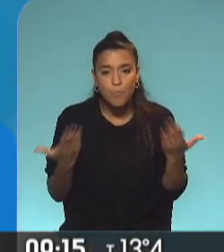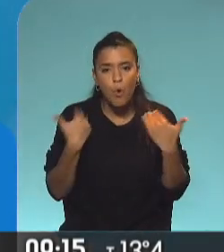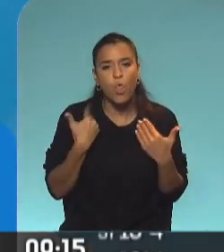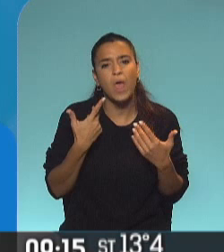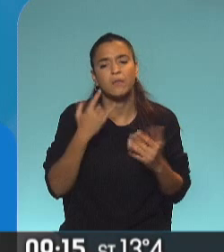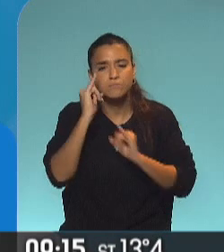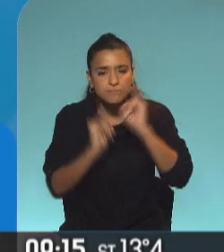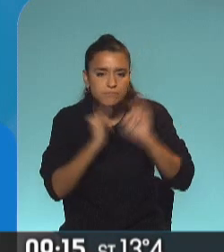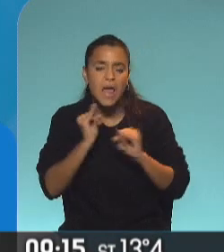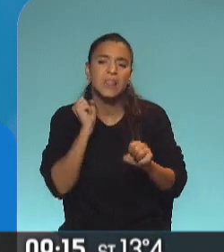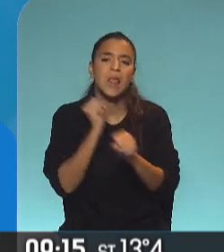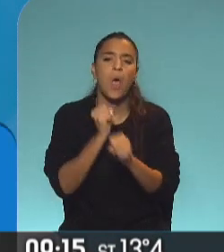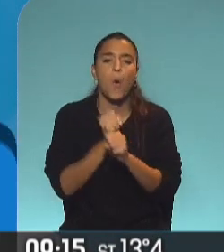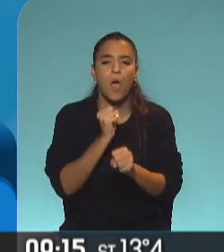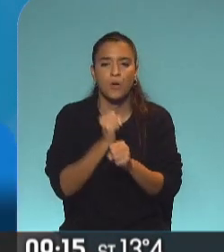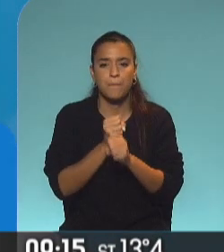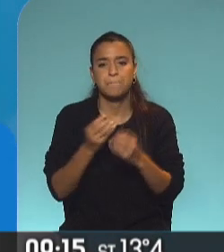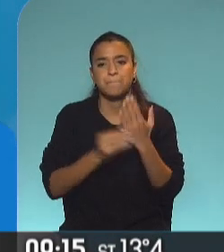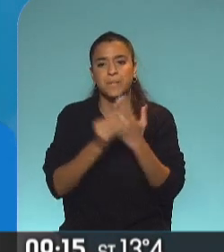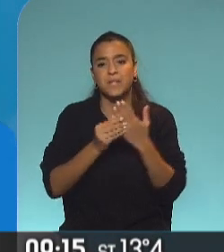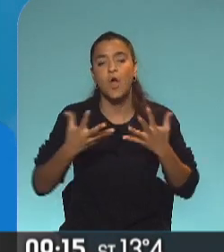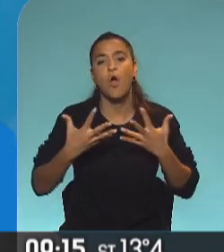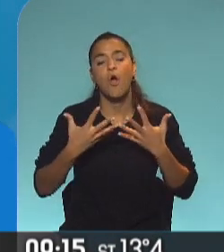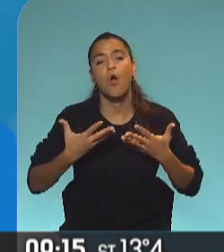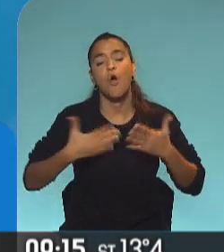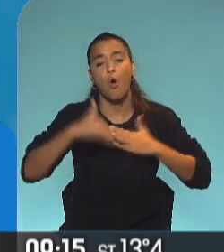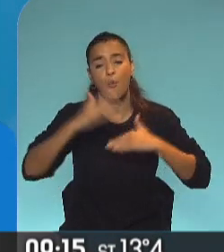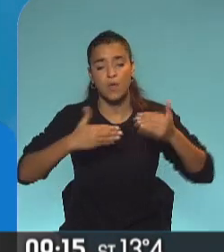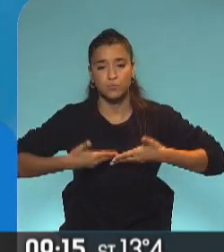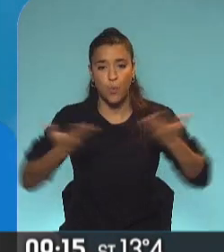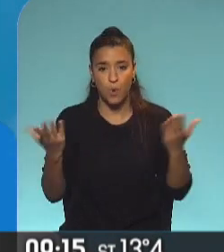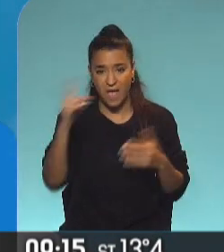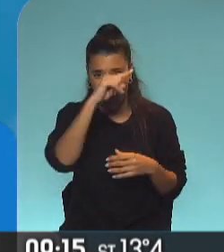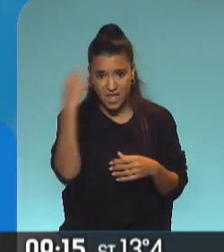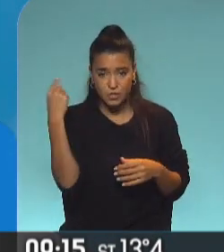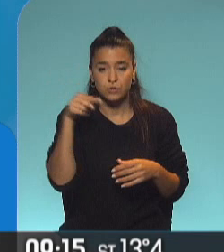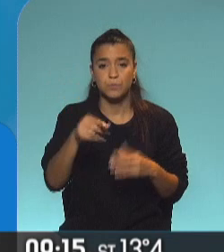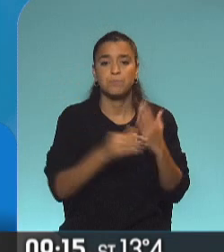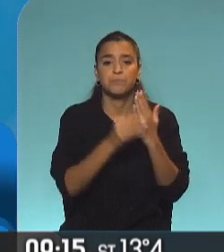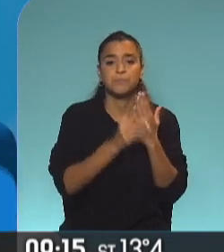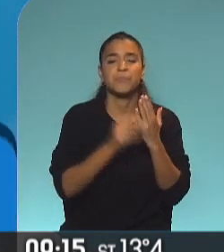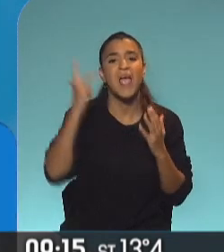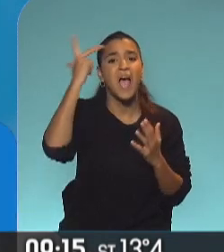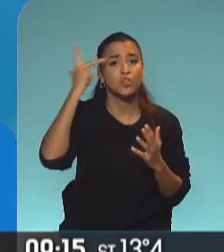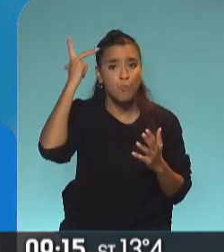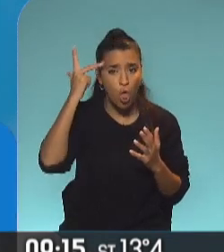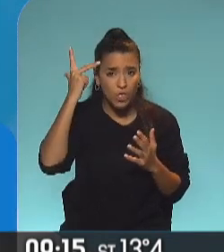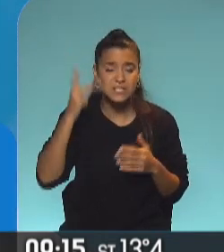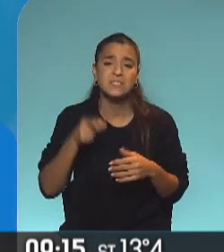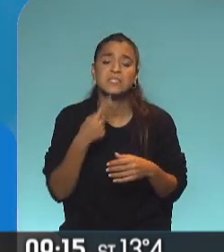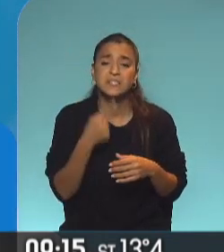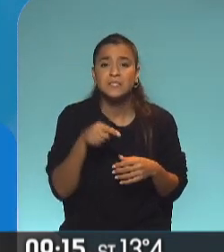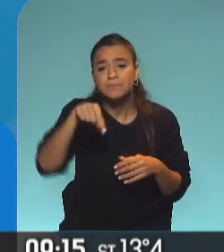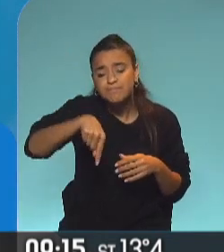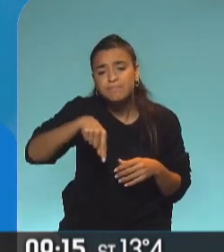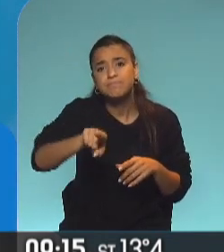referenciar el trabajo que desde el Ministerio de Obras Públicas de la Nación, que conduce el ministro Gabriel Catopodis, vinimos llevando